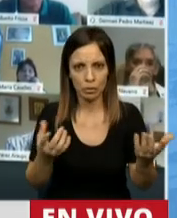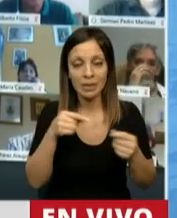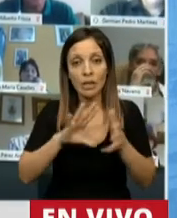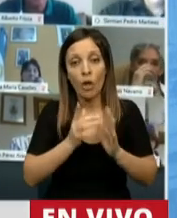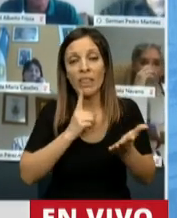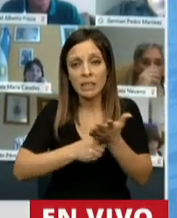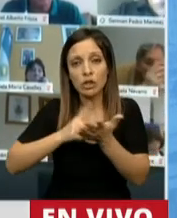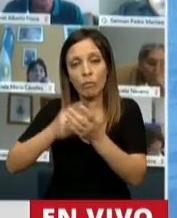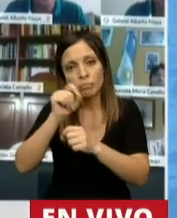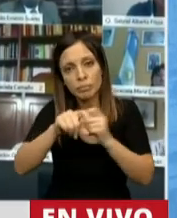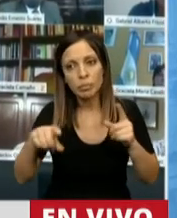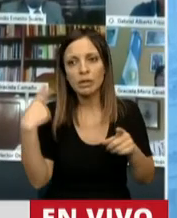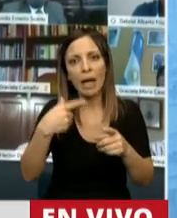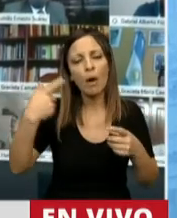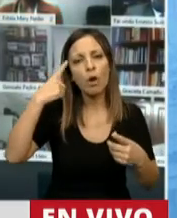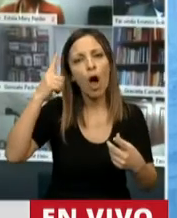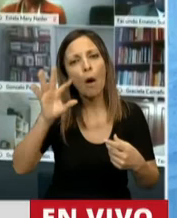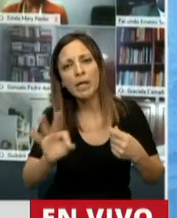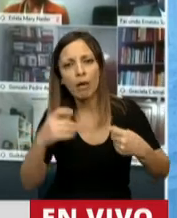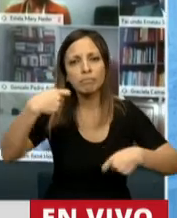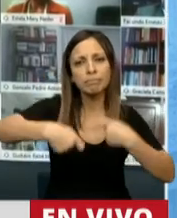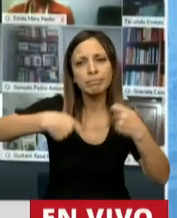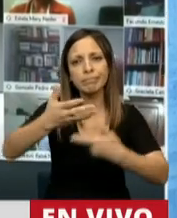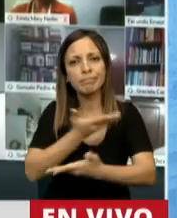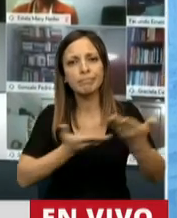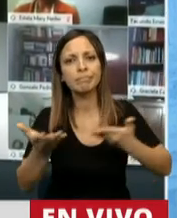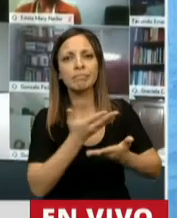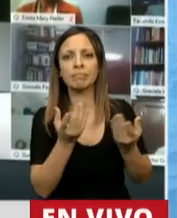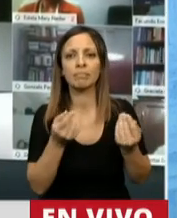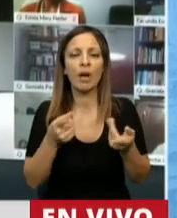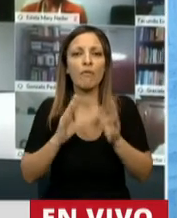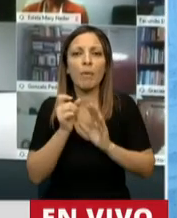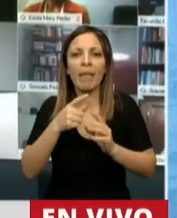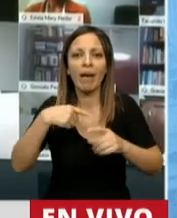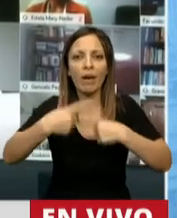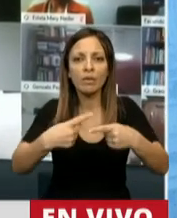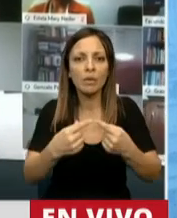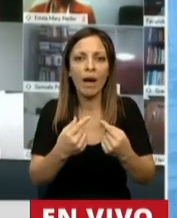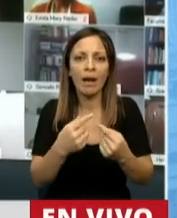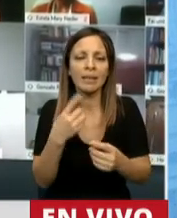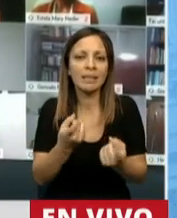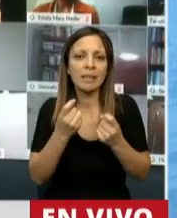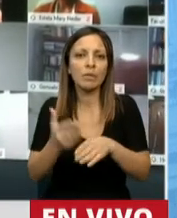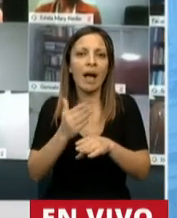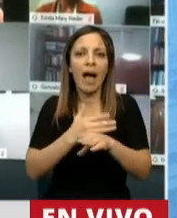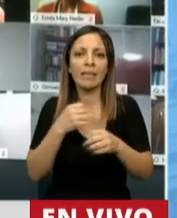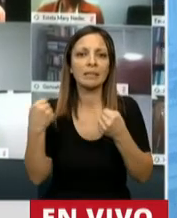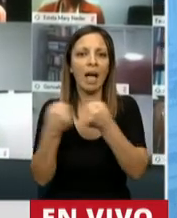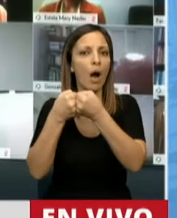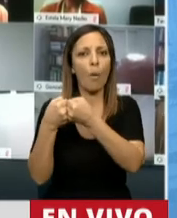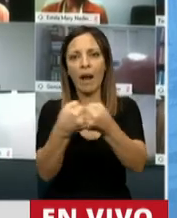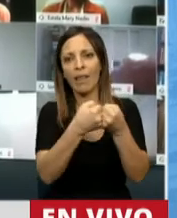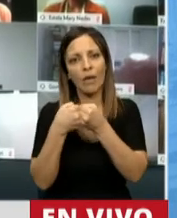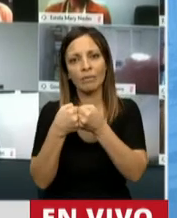uno de nosotros aportarle de nuestros lugares. No hay forma de llevar adelante estos planteos si no hay acuerdos políticos, si no hay